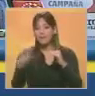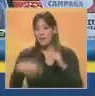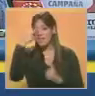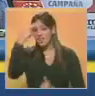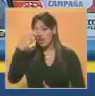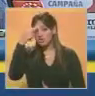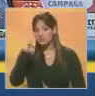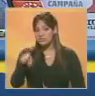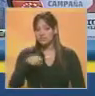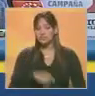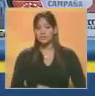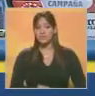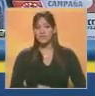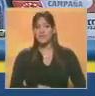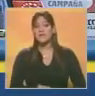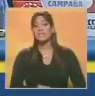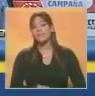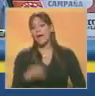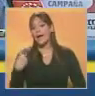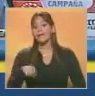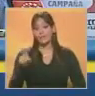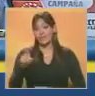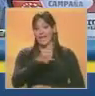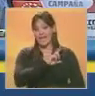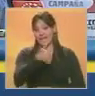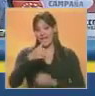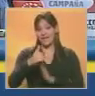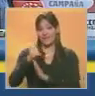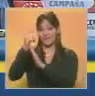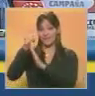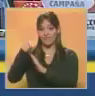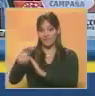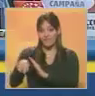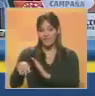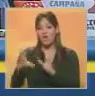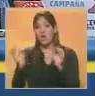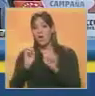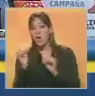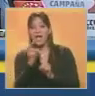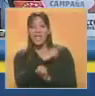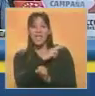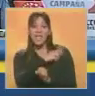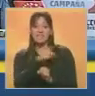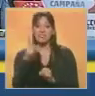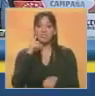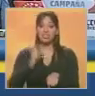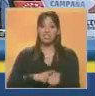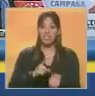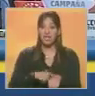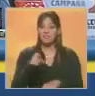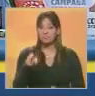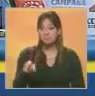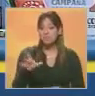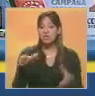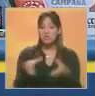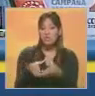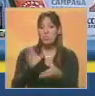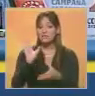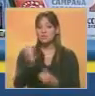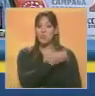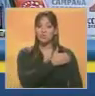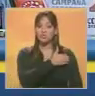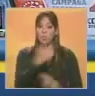El jefe del comando o uno de los jefes del comando de campaña o el jefe circunstancial del comando de